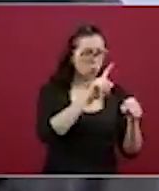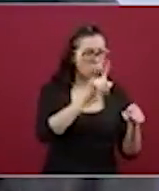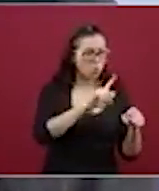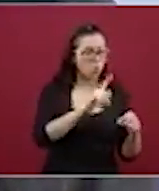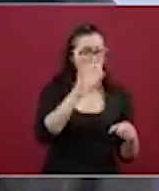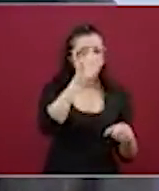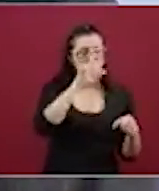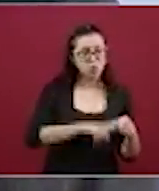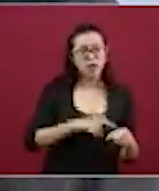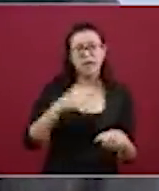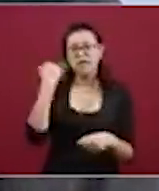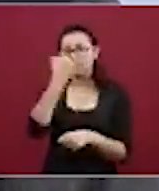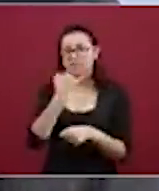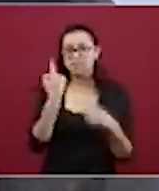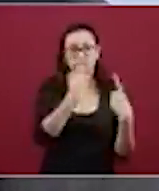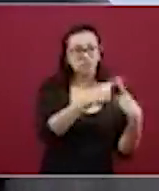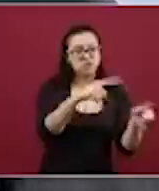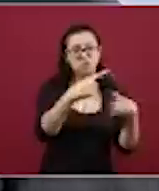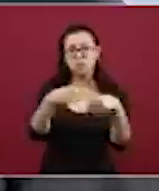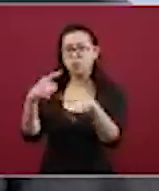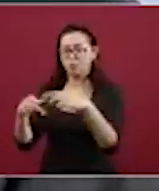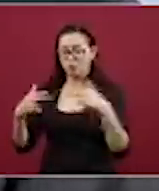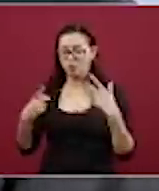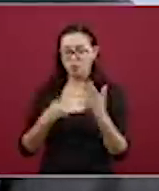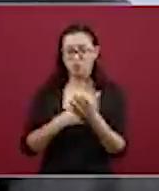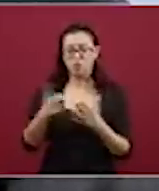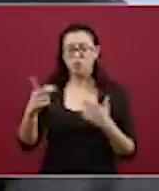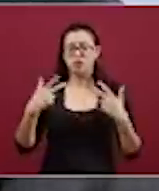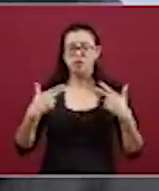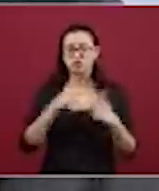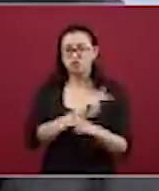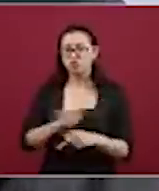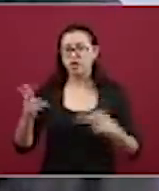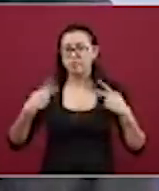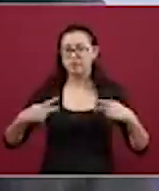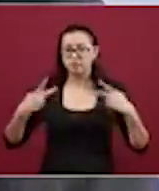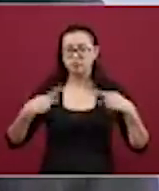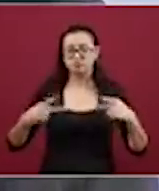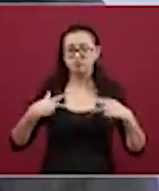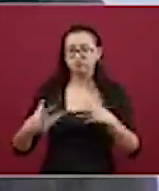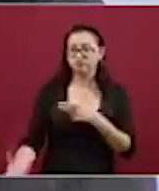y plurilingüe, con respeto a los derechos de todos.